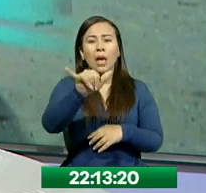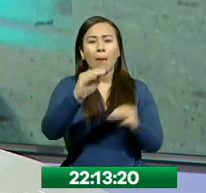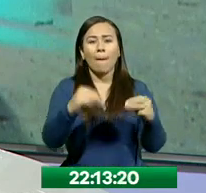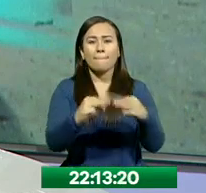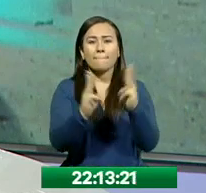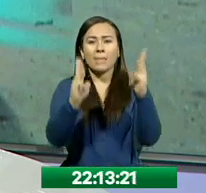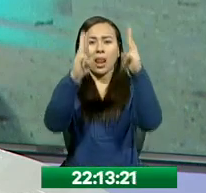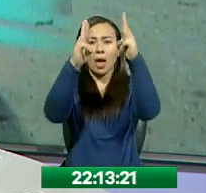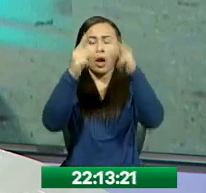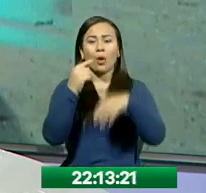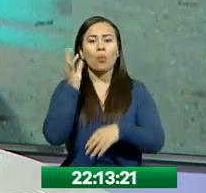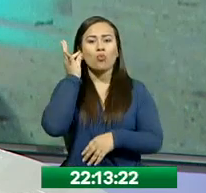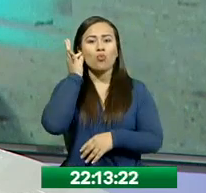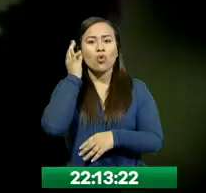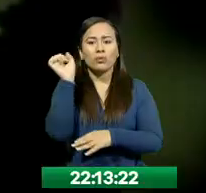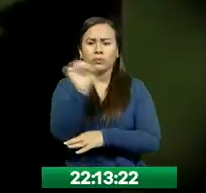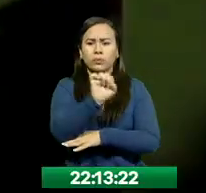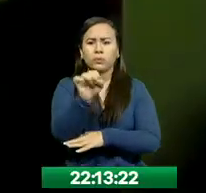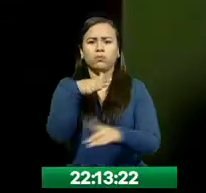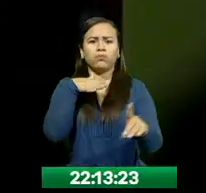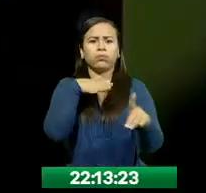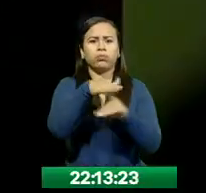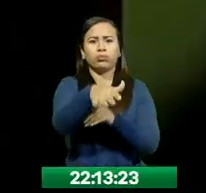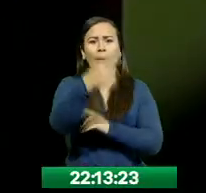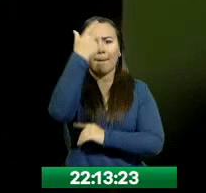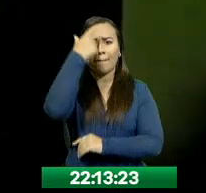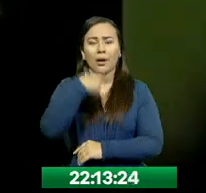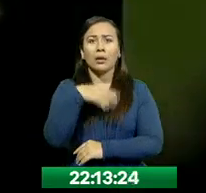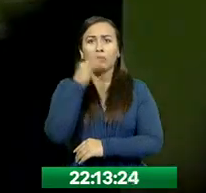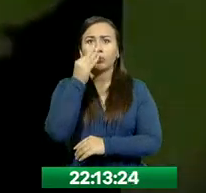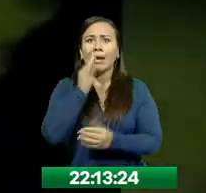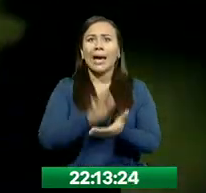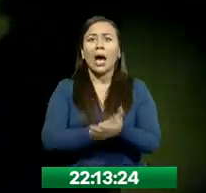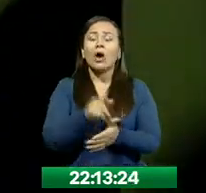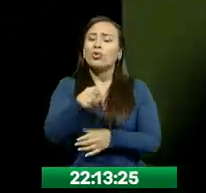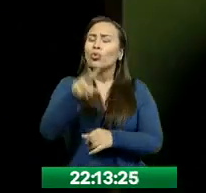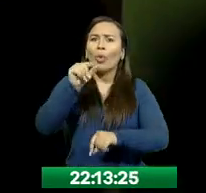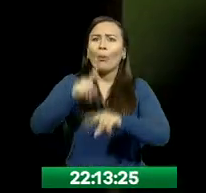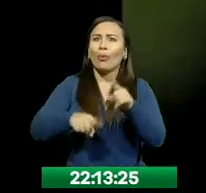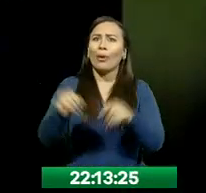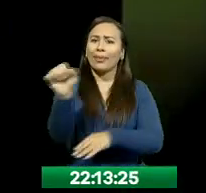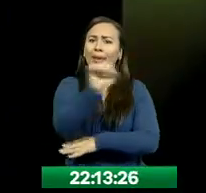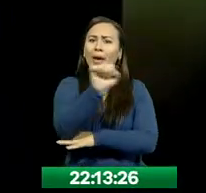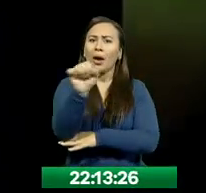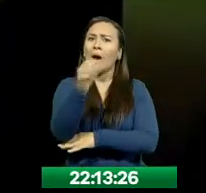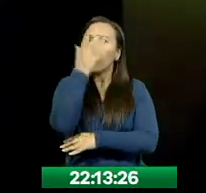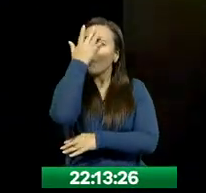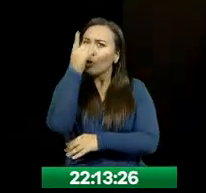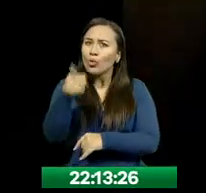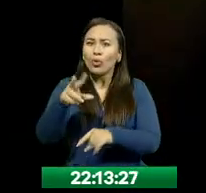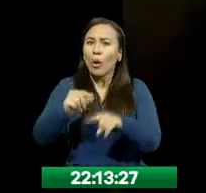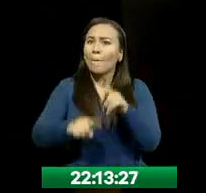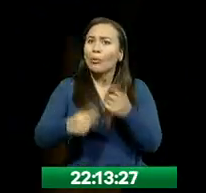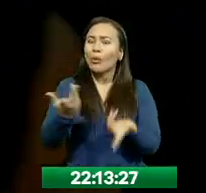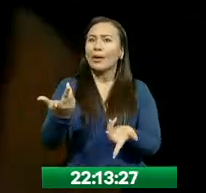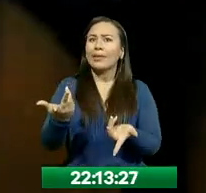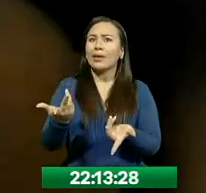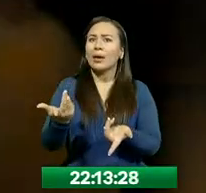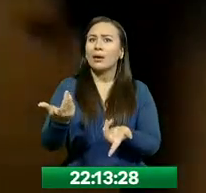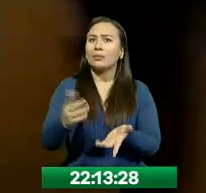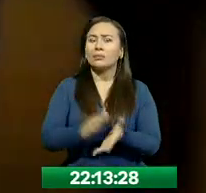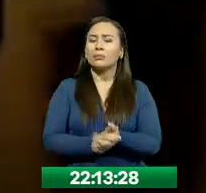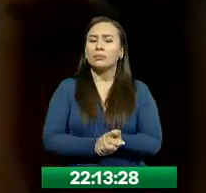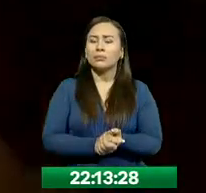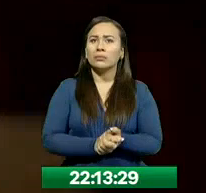Guayas. Enseguida los detalles. Usted no puede conducir. ¿Pero por qué? ¿Y usted por qué? ¿Pero por qué? Porque no puede conducir. ¿Pero por qué? Explíqueme por